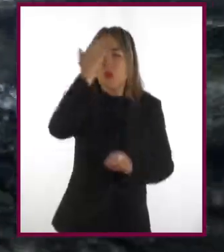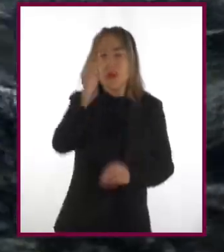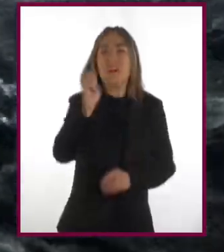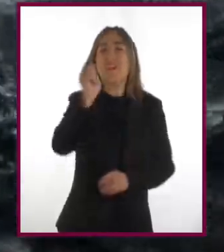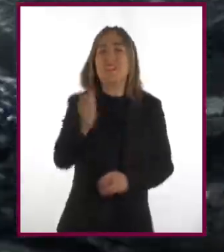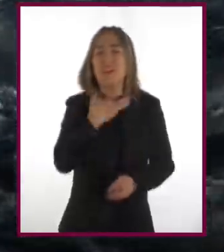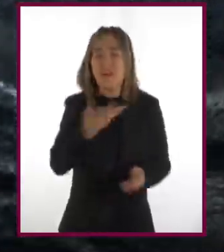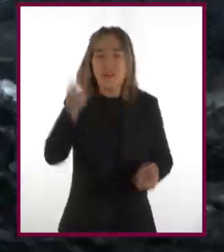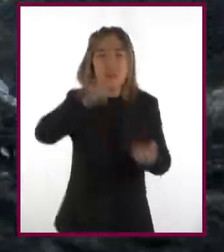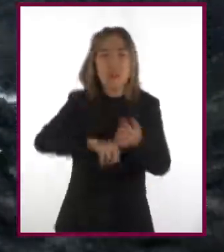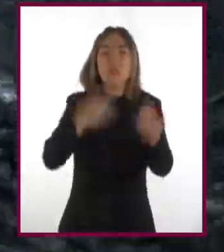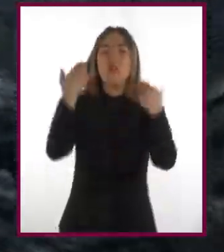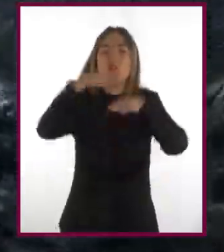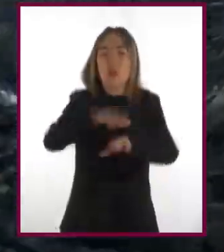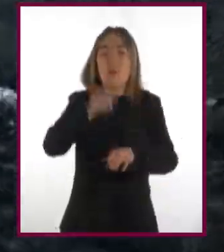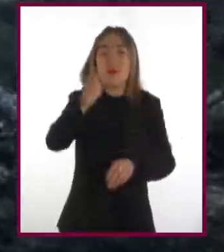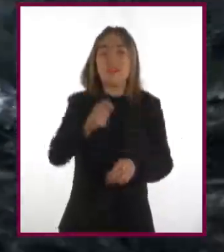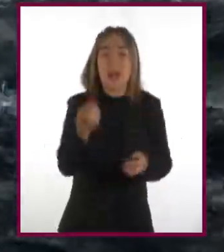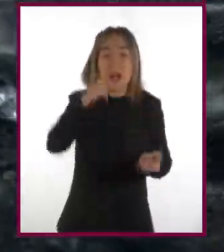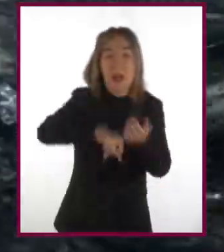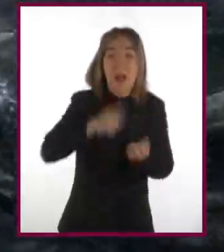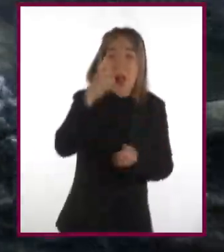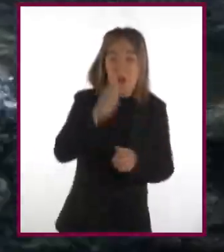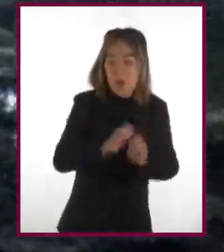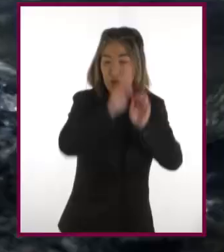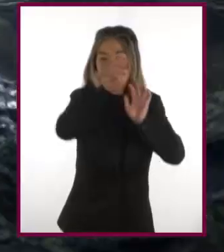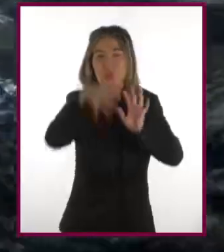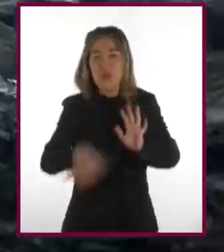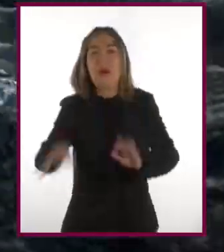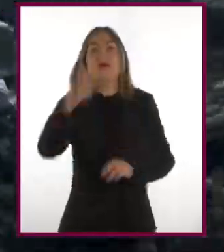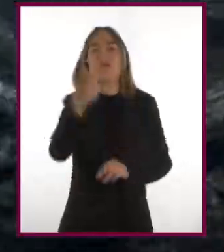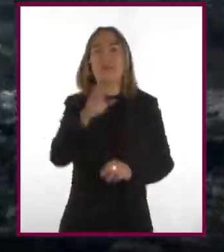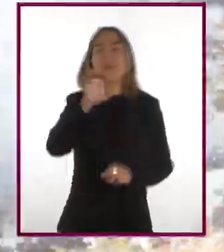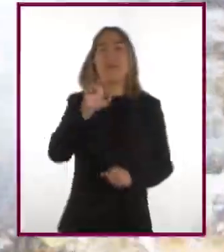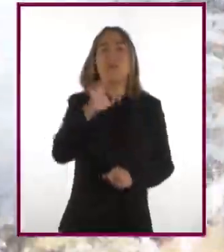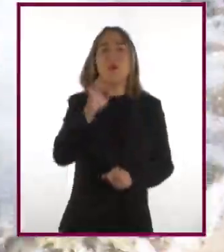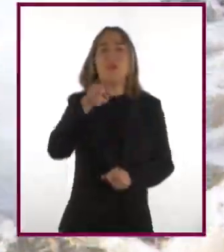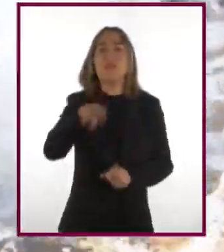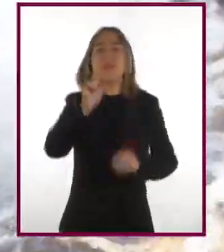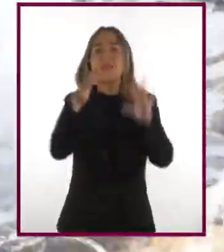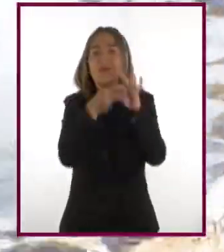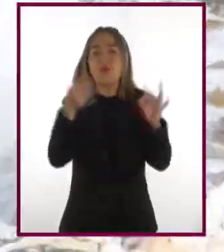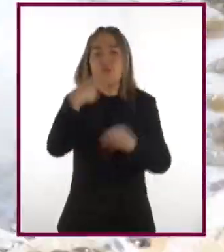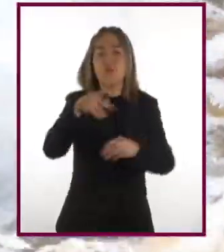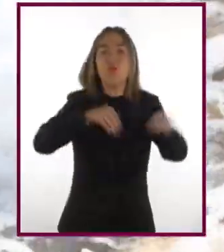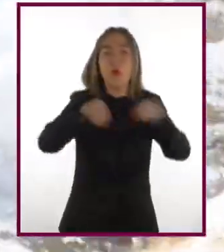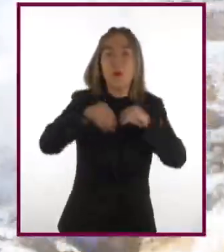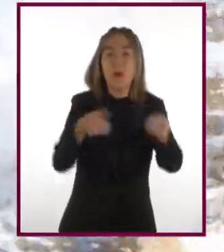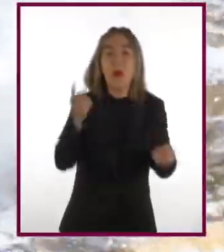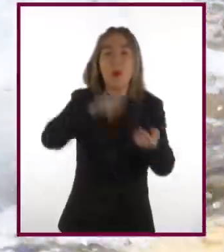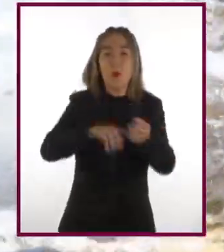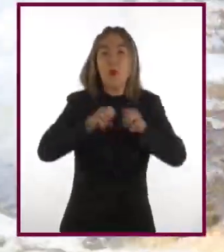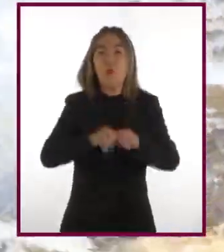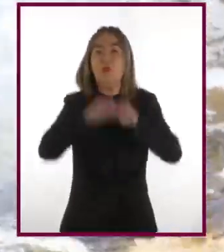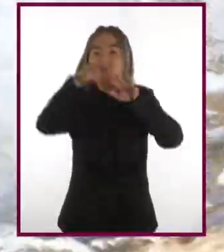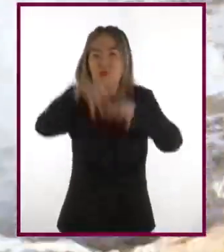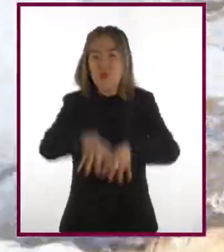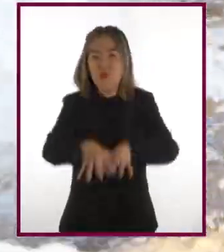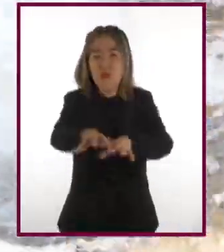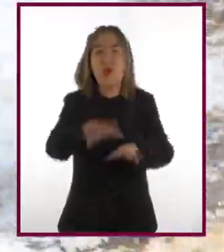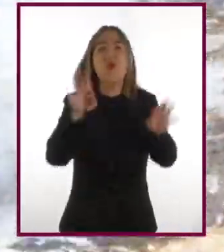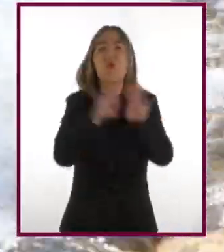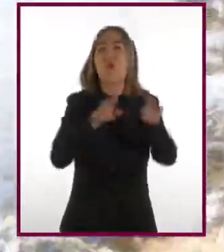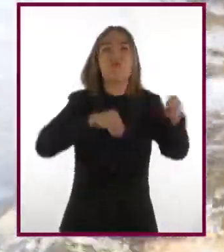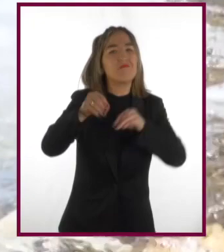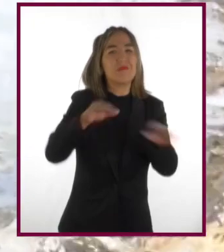tenían entonces acerca de la presión hidrostática, crea la ecuación que describe el movimiento de un fluido